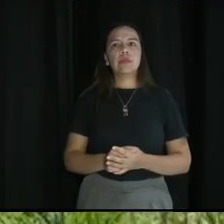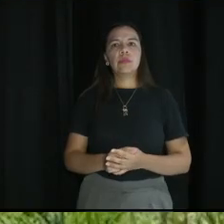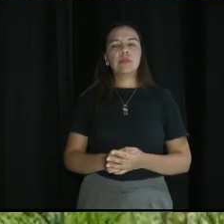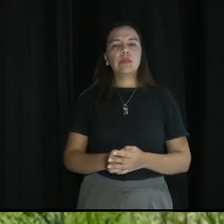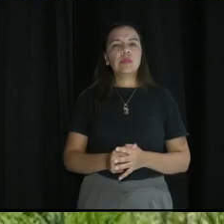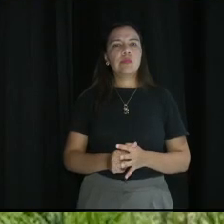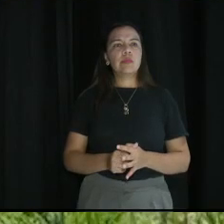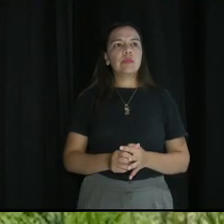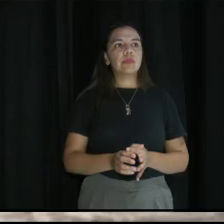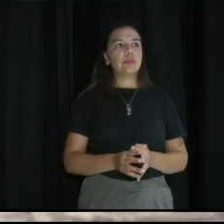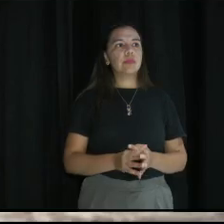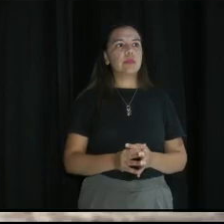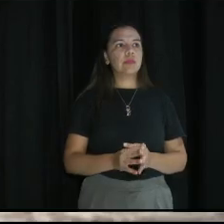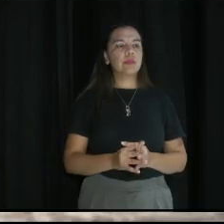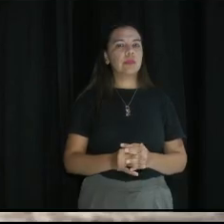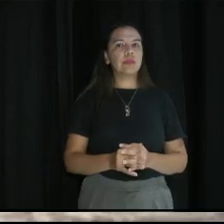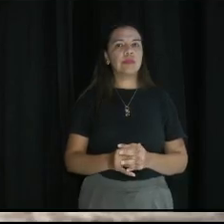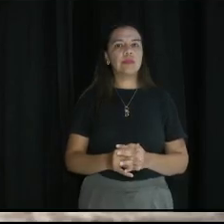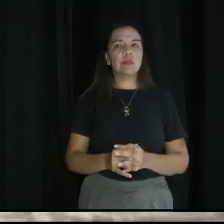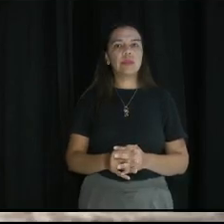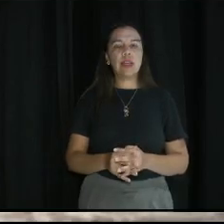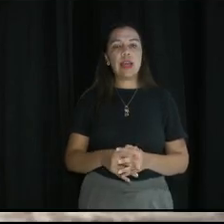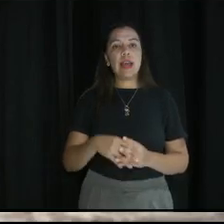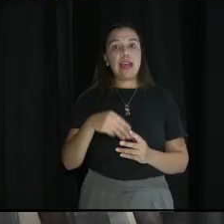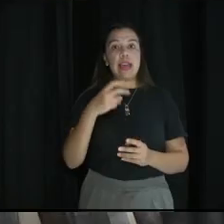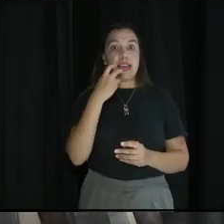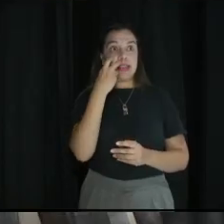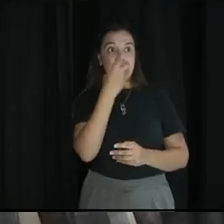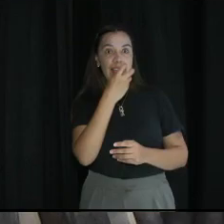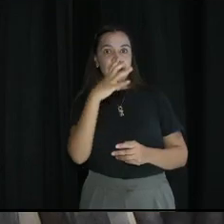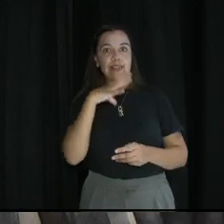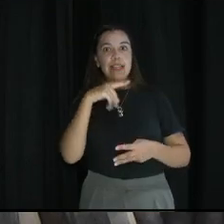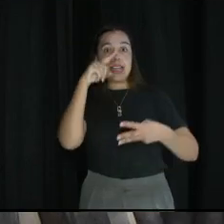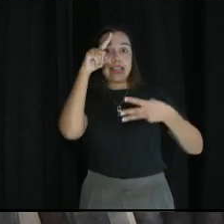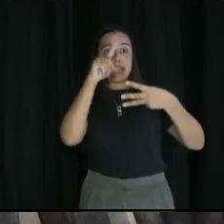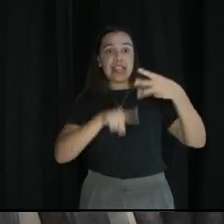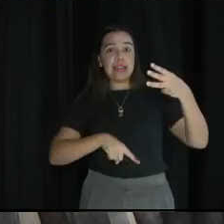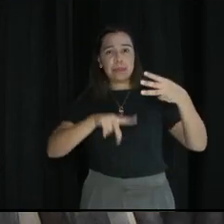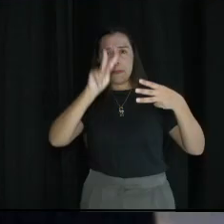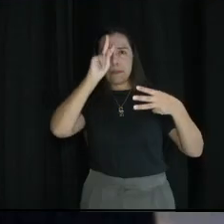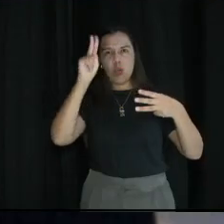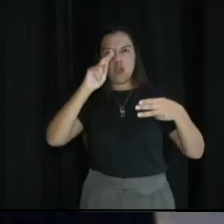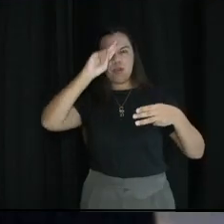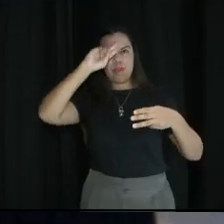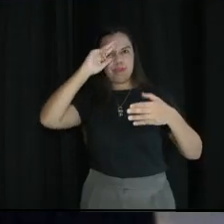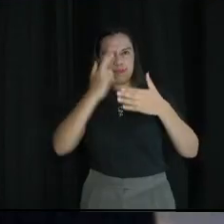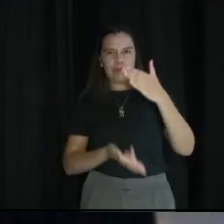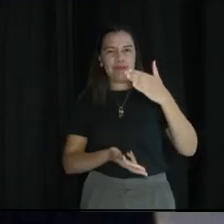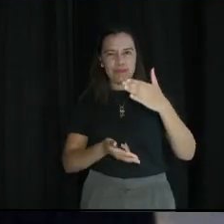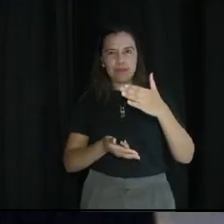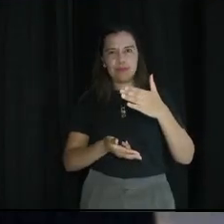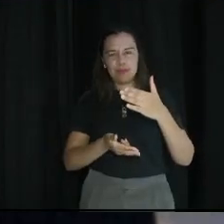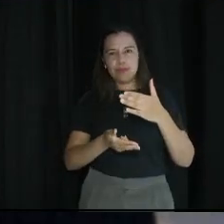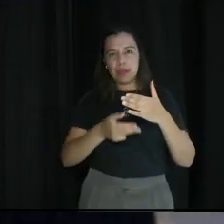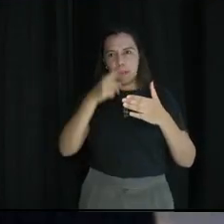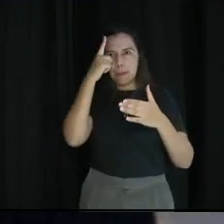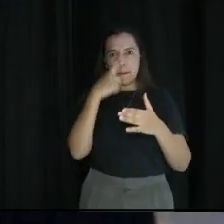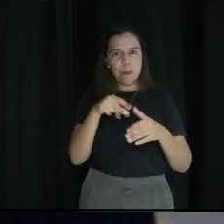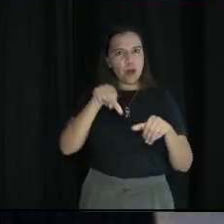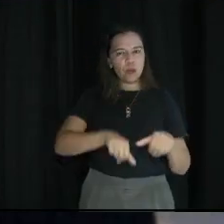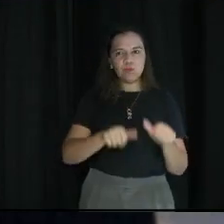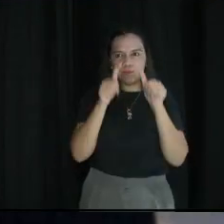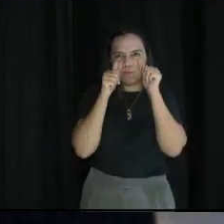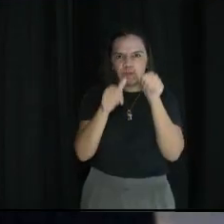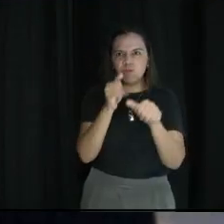Aquí hacemos mención de los tres tipos de delitos que nosotros estamos facultados para darle seguimiento. No